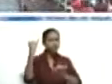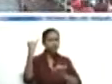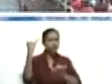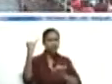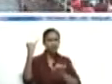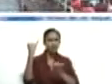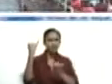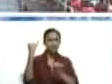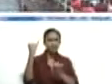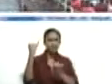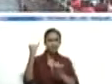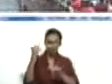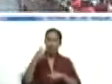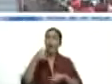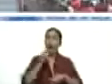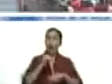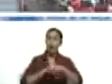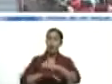Tenemos un proyecto histórico.